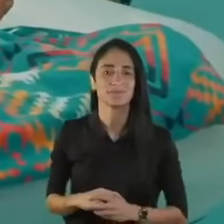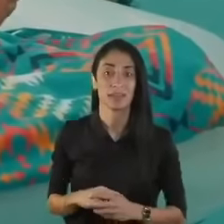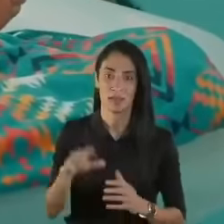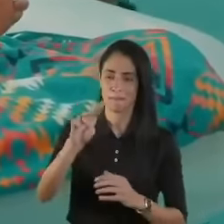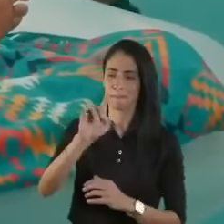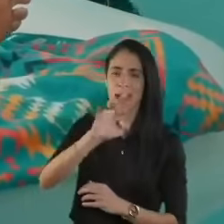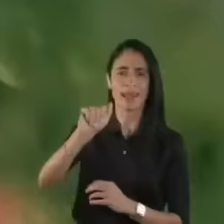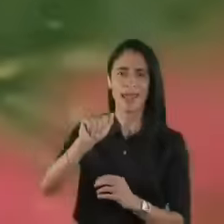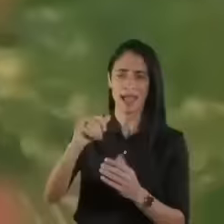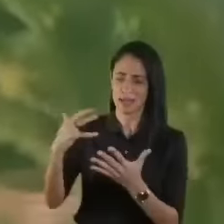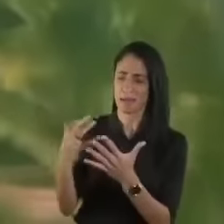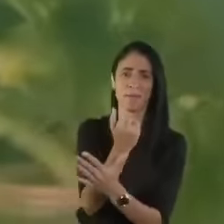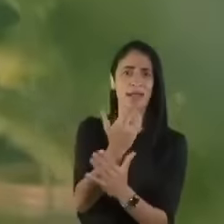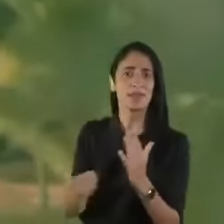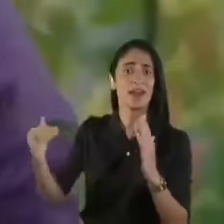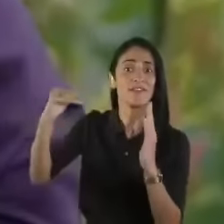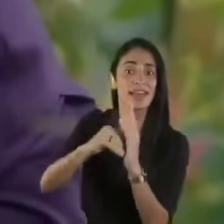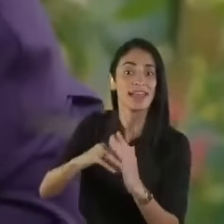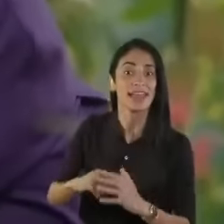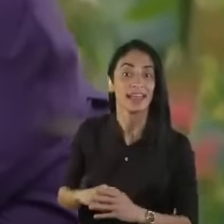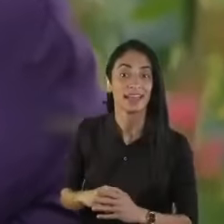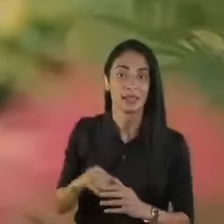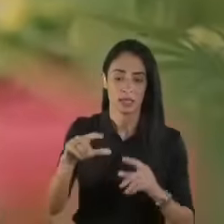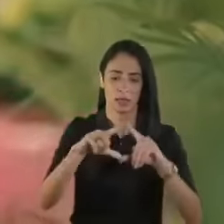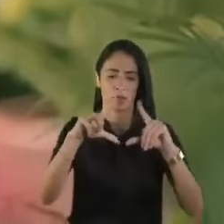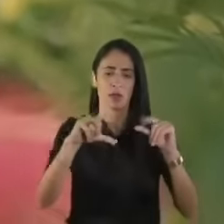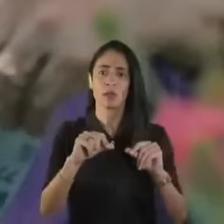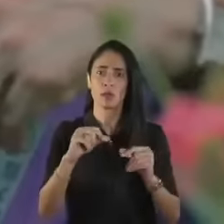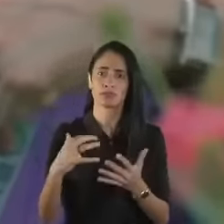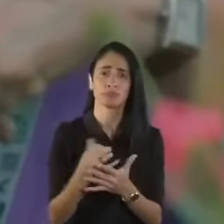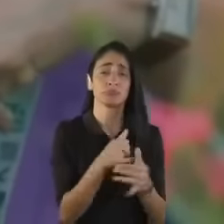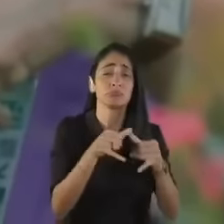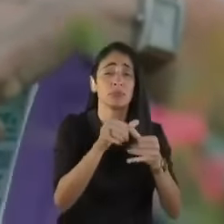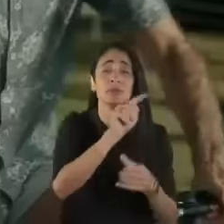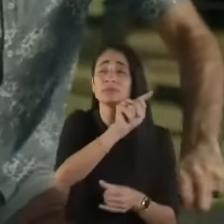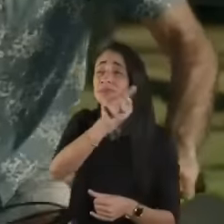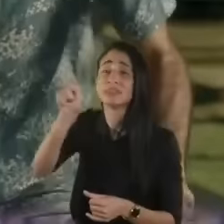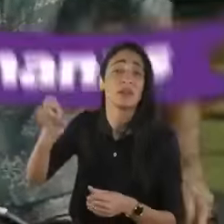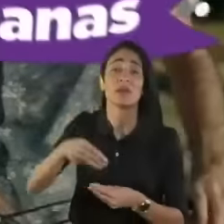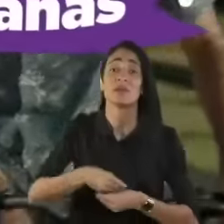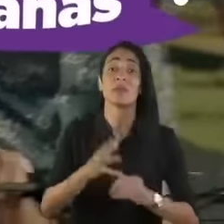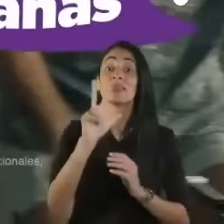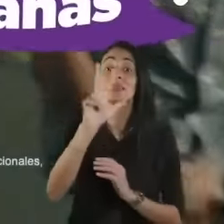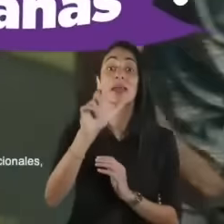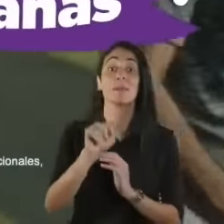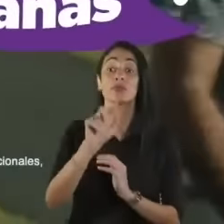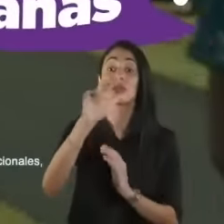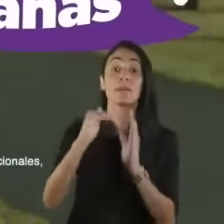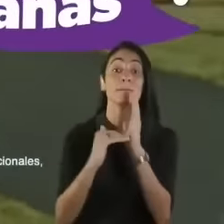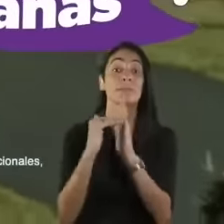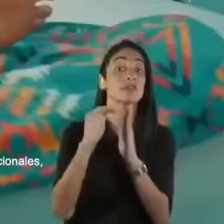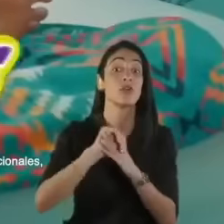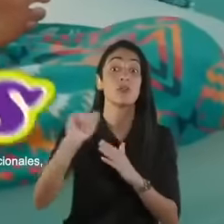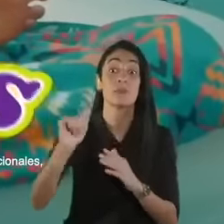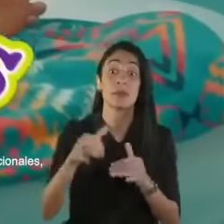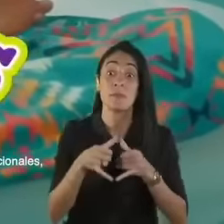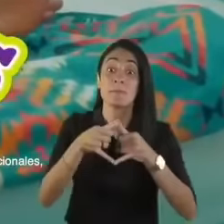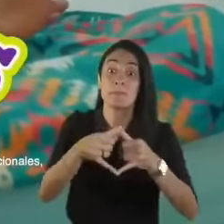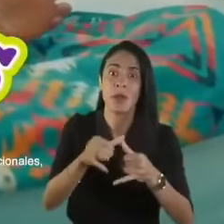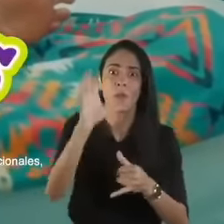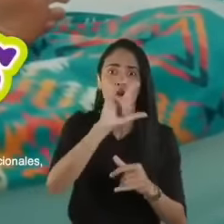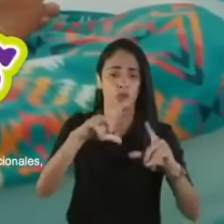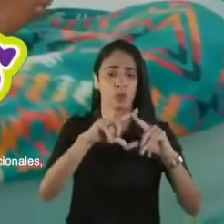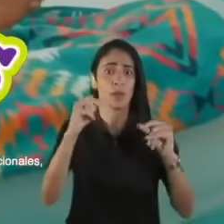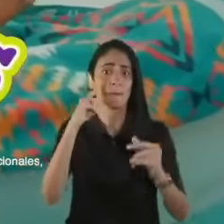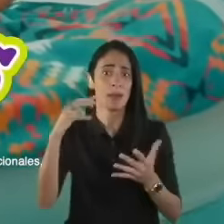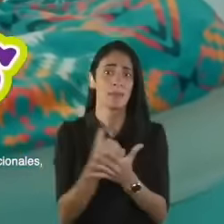billetito, para que te pegue! María, para que te pegues otra vez. Los billeteros están por todas partes, repartiendo más de 3.3